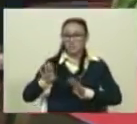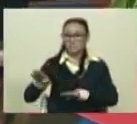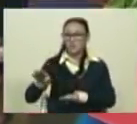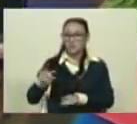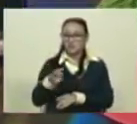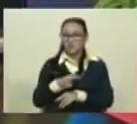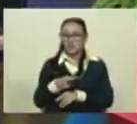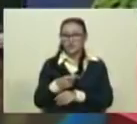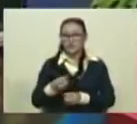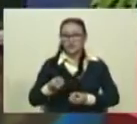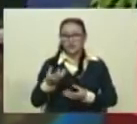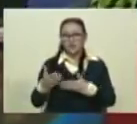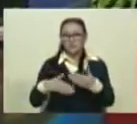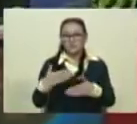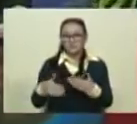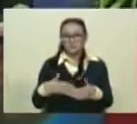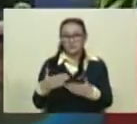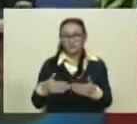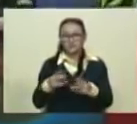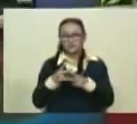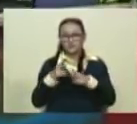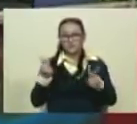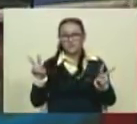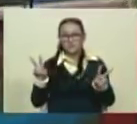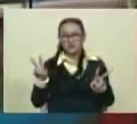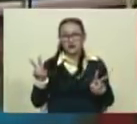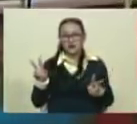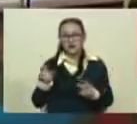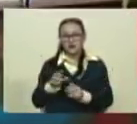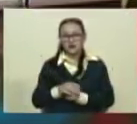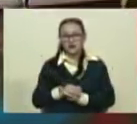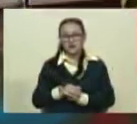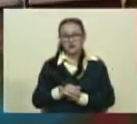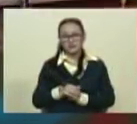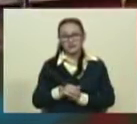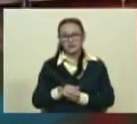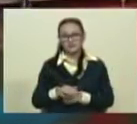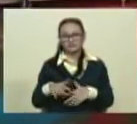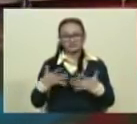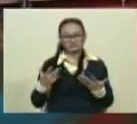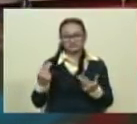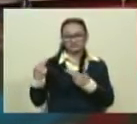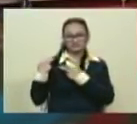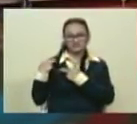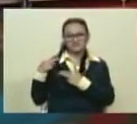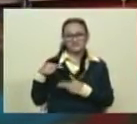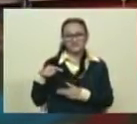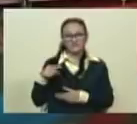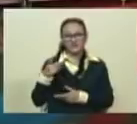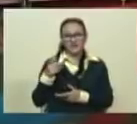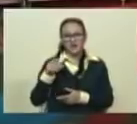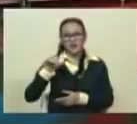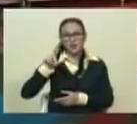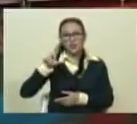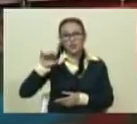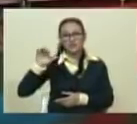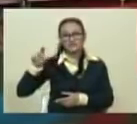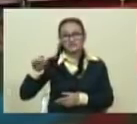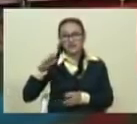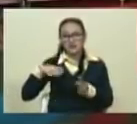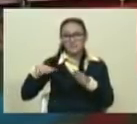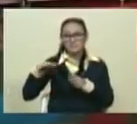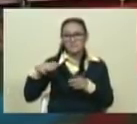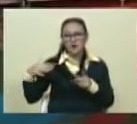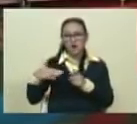gobierno le está dando al proceso de paz con el ELN. ¿Qué rol juega la ex fiscal en el plan de Estados Unidos contra